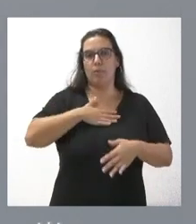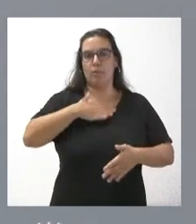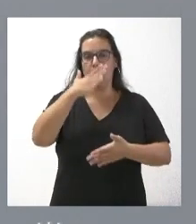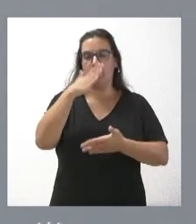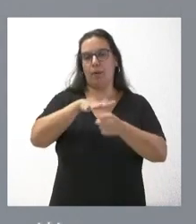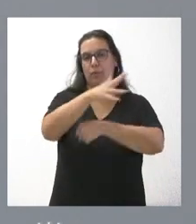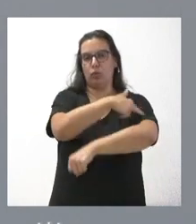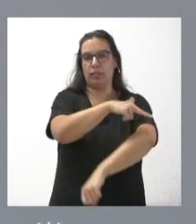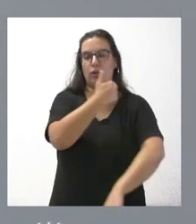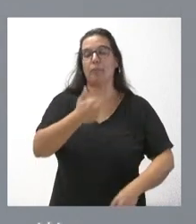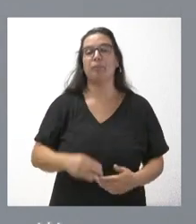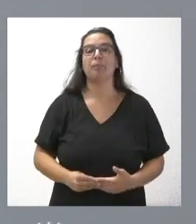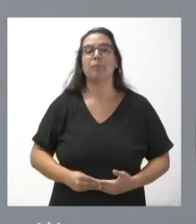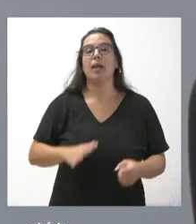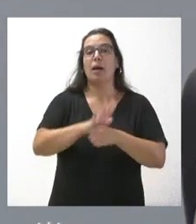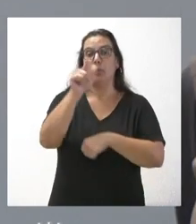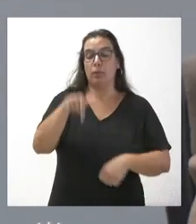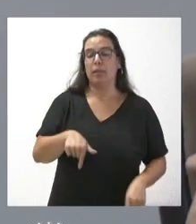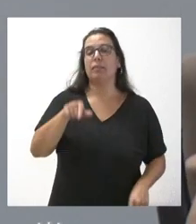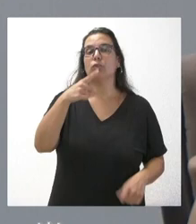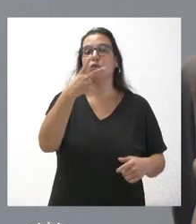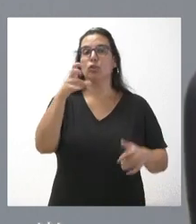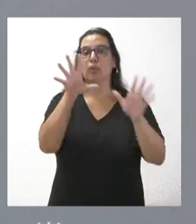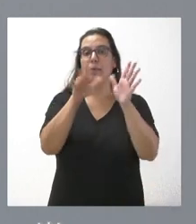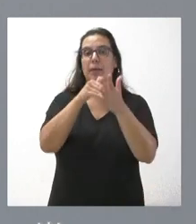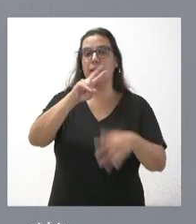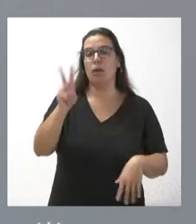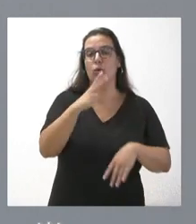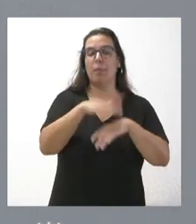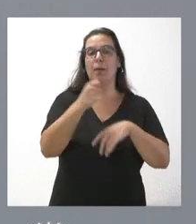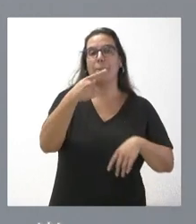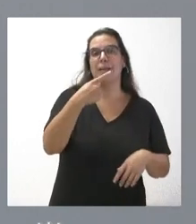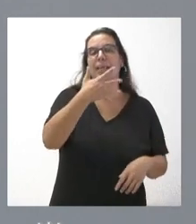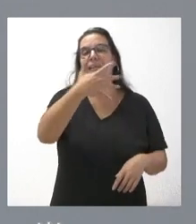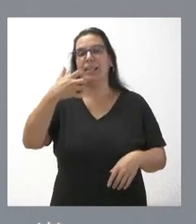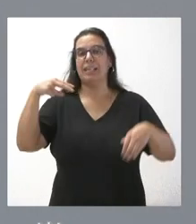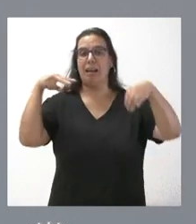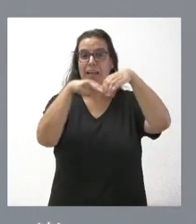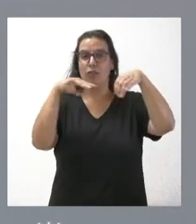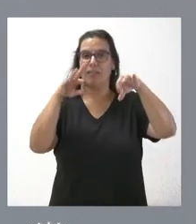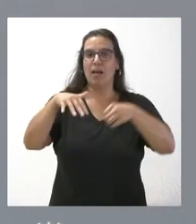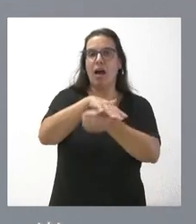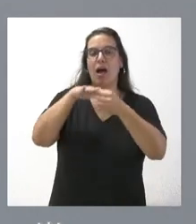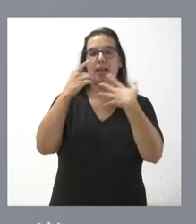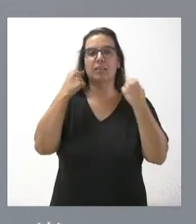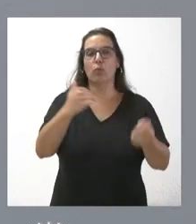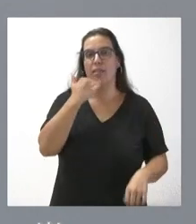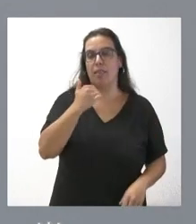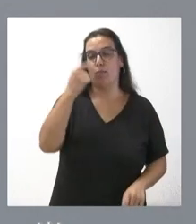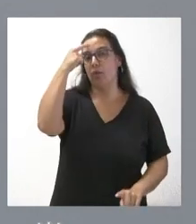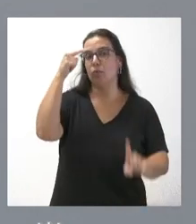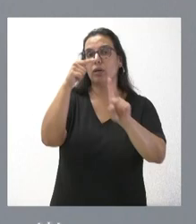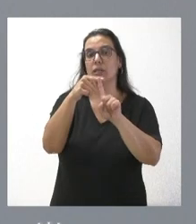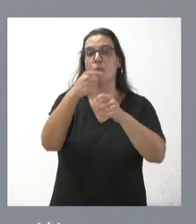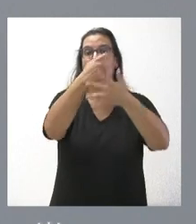sanitario. En el ámbito de sanidad también, 210.000 euros para 1.500 resonancias magnéticas en el área de salud de Zamora, con el objetivo de reducir